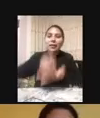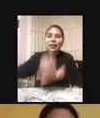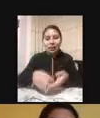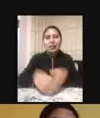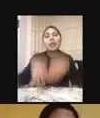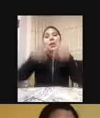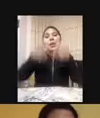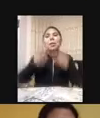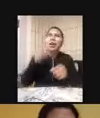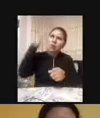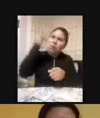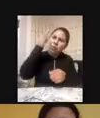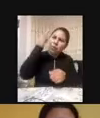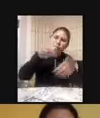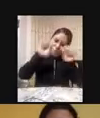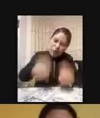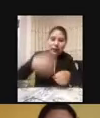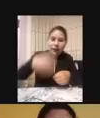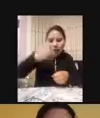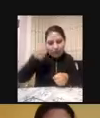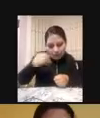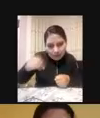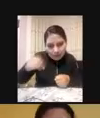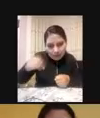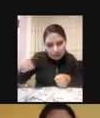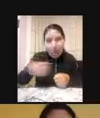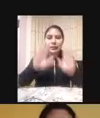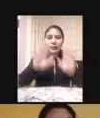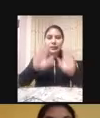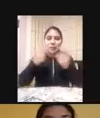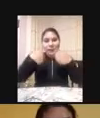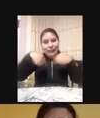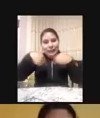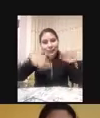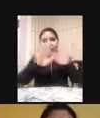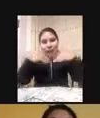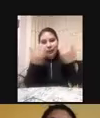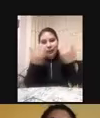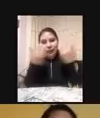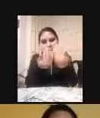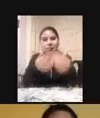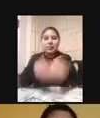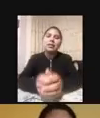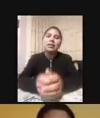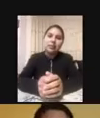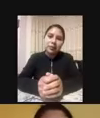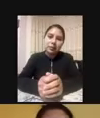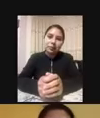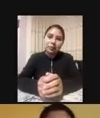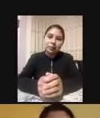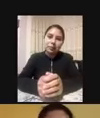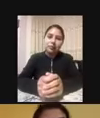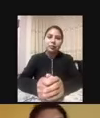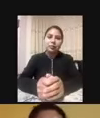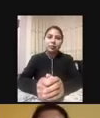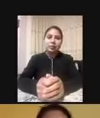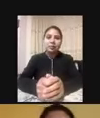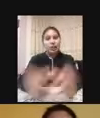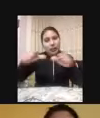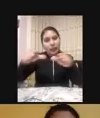esto nos sirve bastante para iniciar con cosas básicas que son más de contenido educativo. El seguimiento de secuencias, seguir